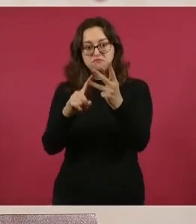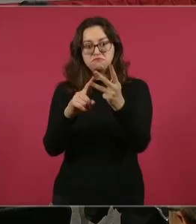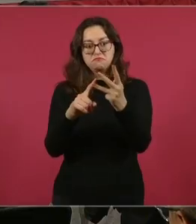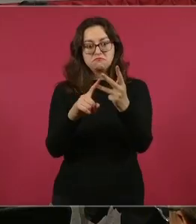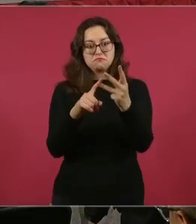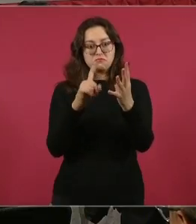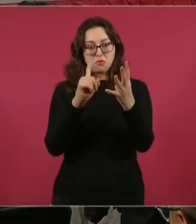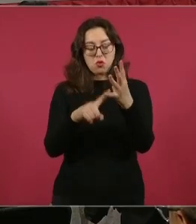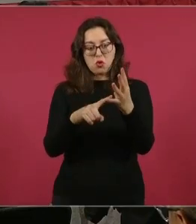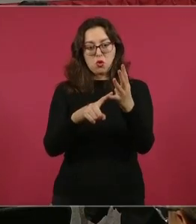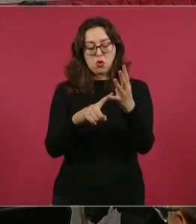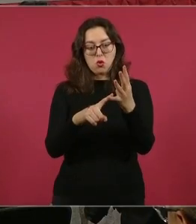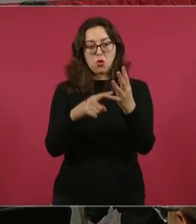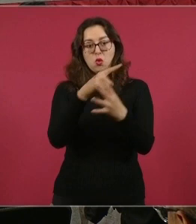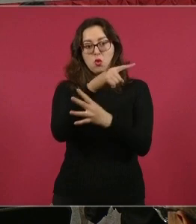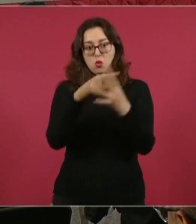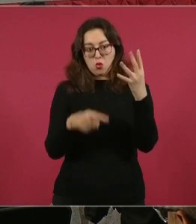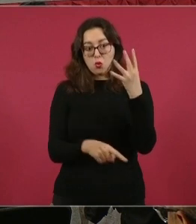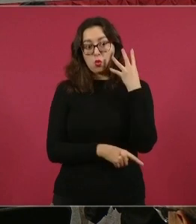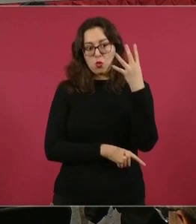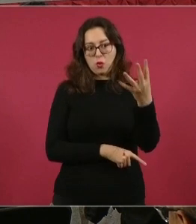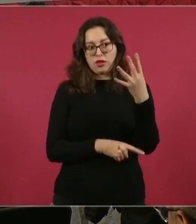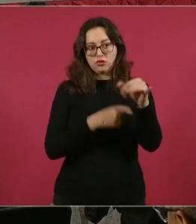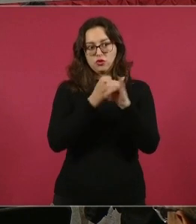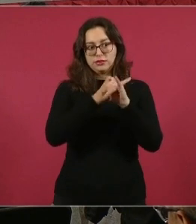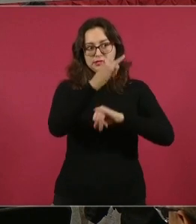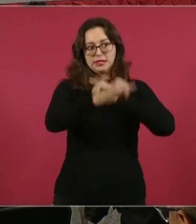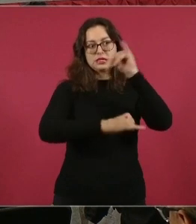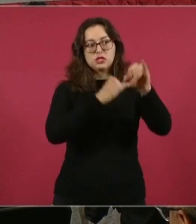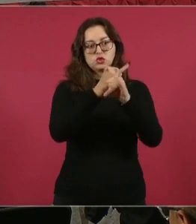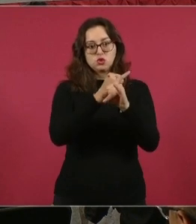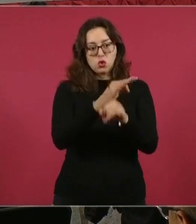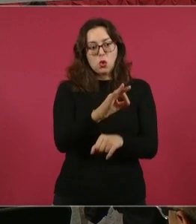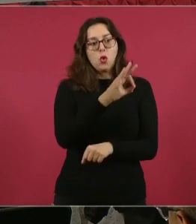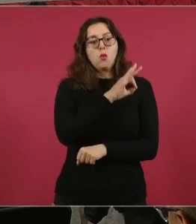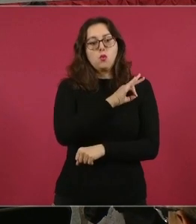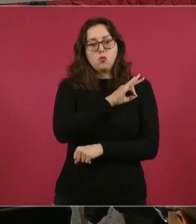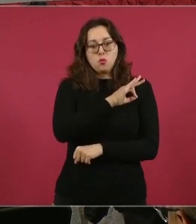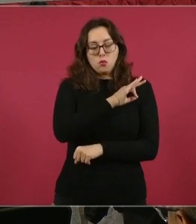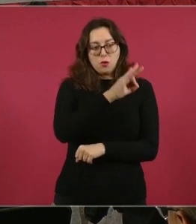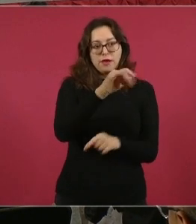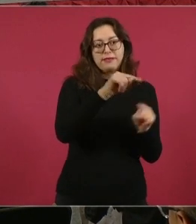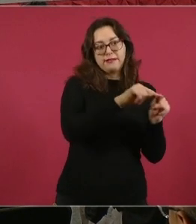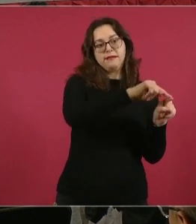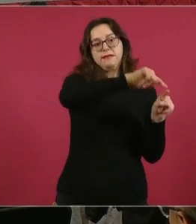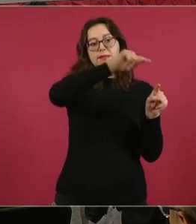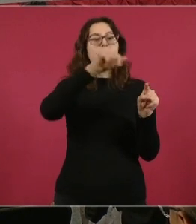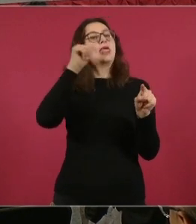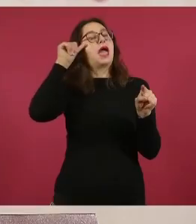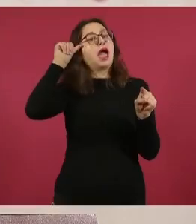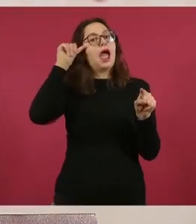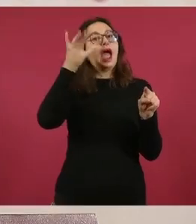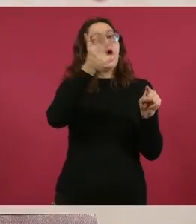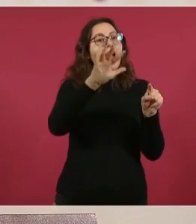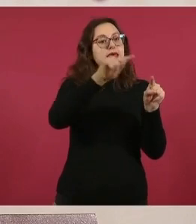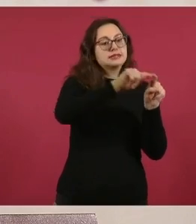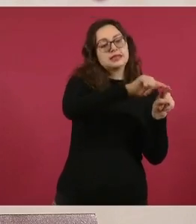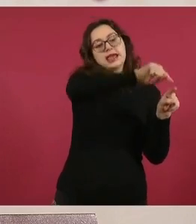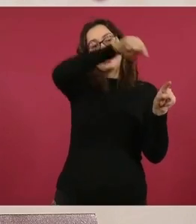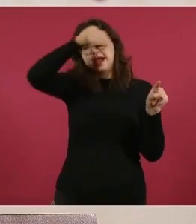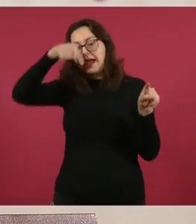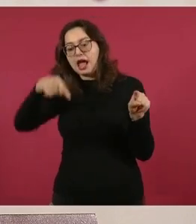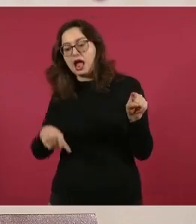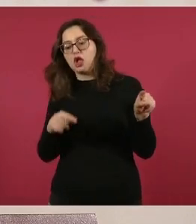y también a la American Airlines, vuelos desde y hacia el aeropuerto de Tulum, que vienen desde lugares como